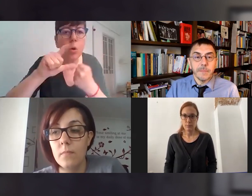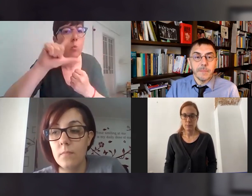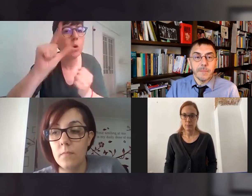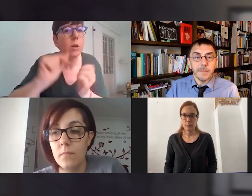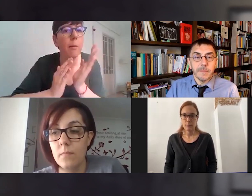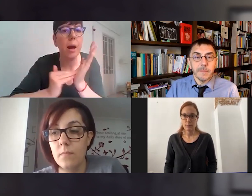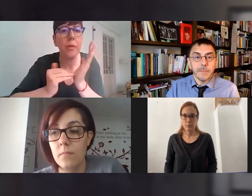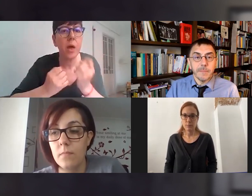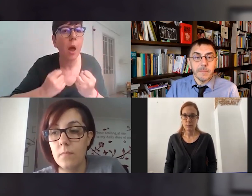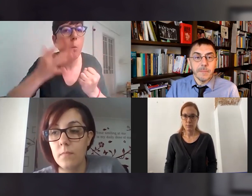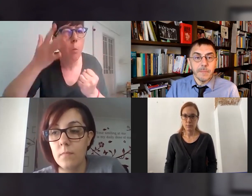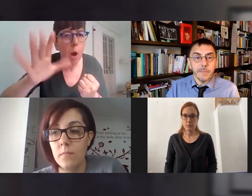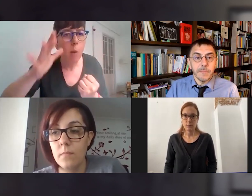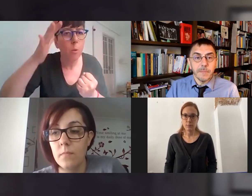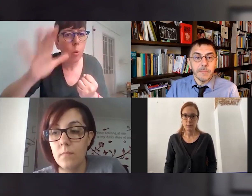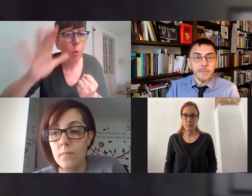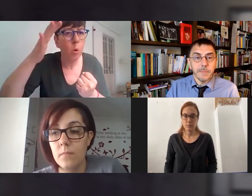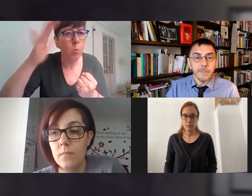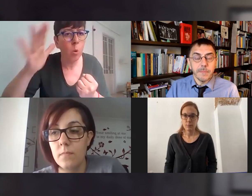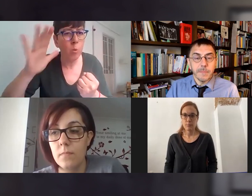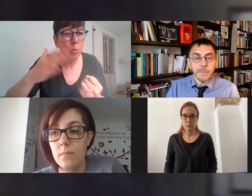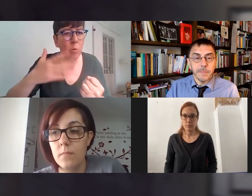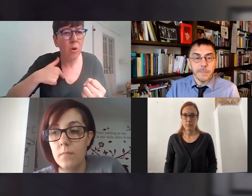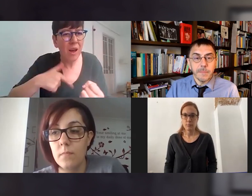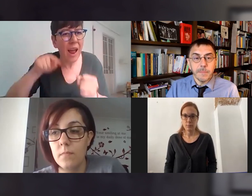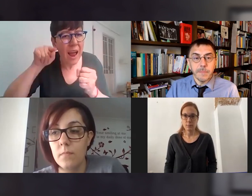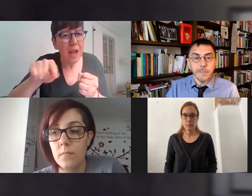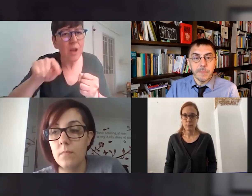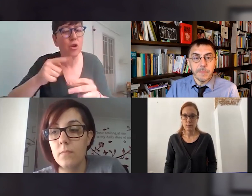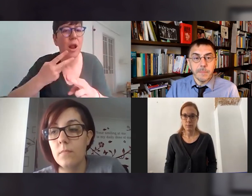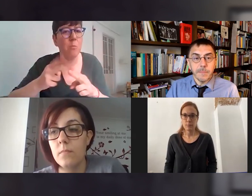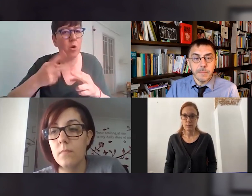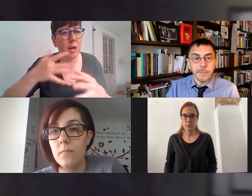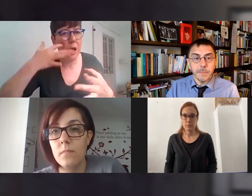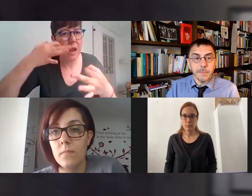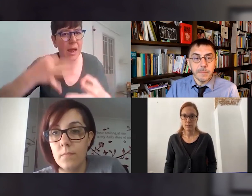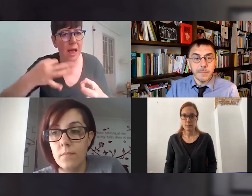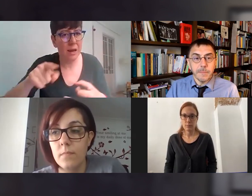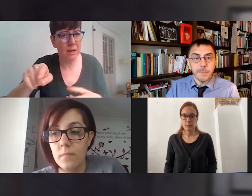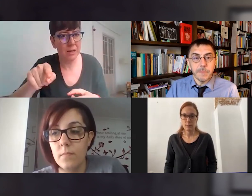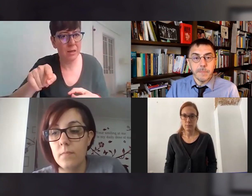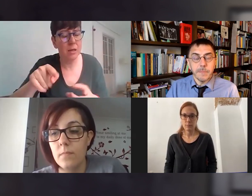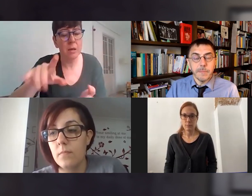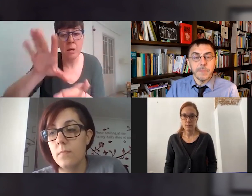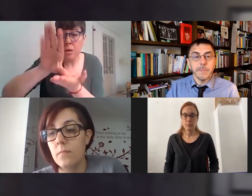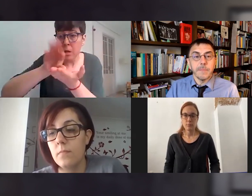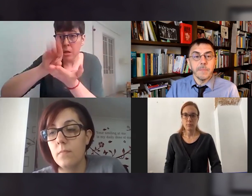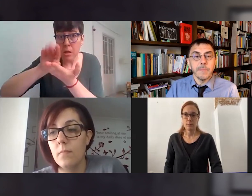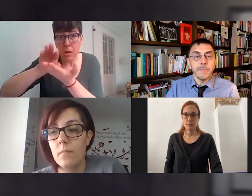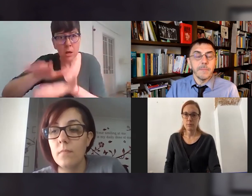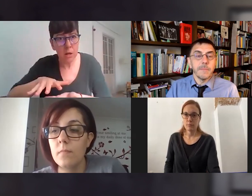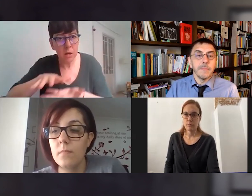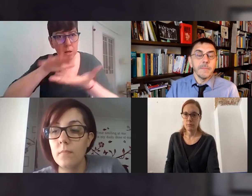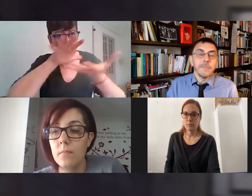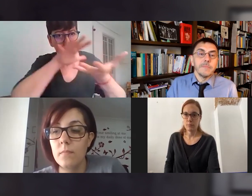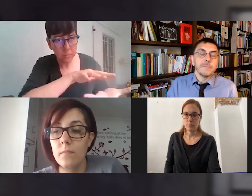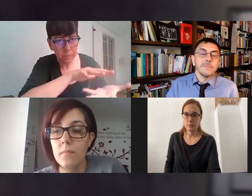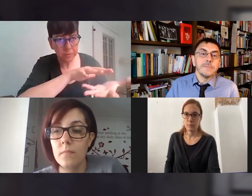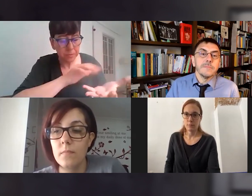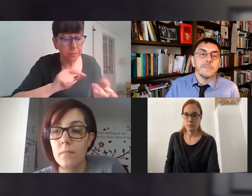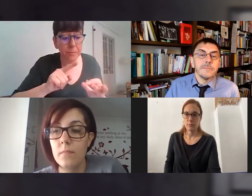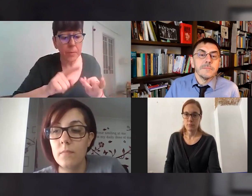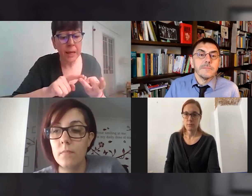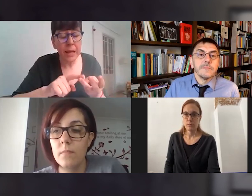estoy ilusionada en coger el coche y recorrerme pueblo a pueblo cada rincón de la Comunidad Valenciana. Yo creo que eso es política,